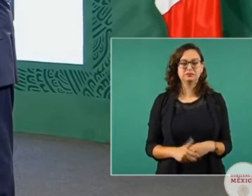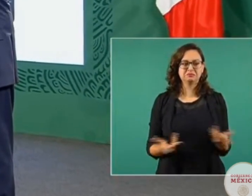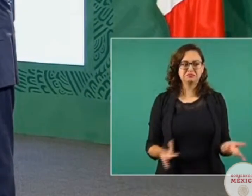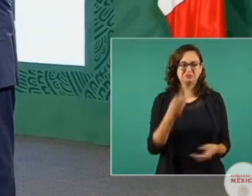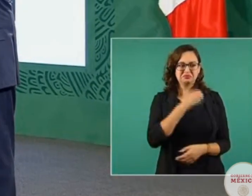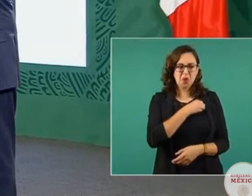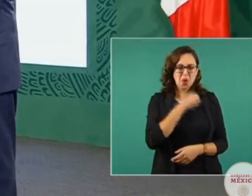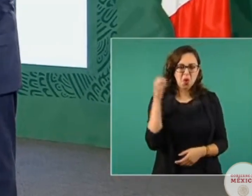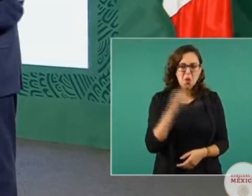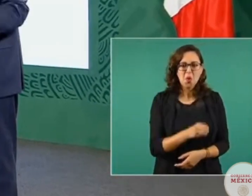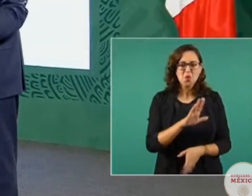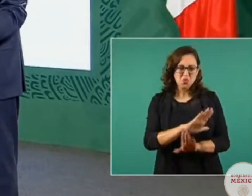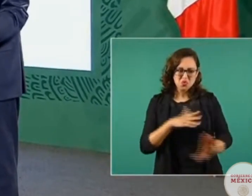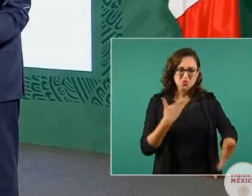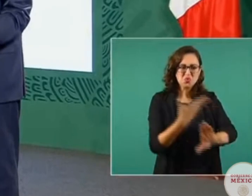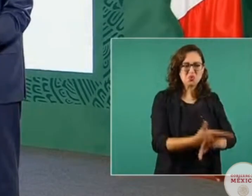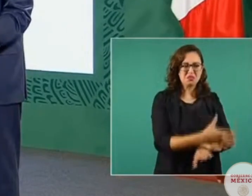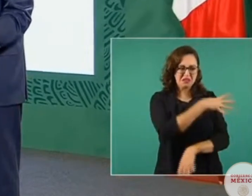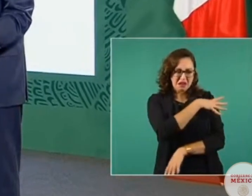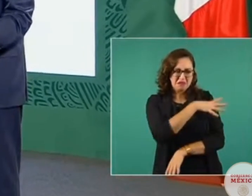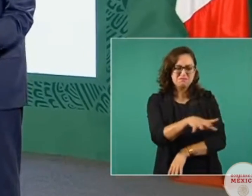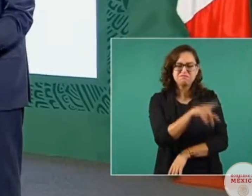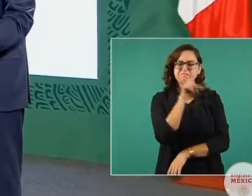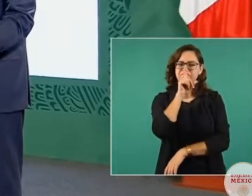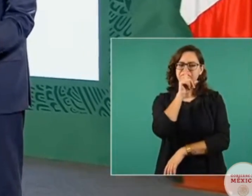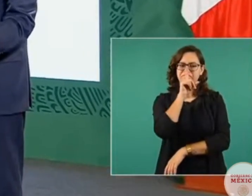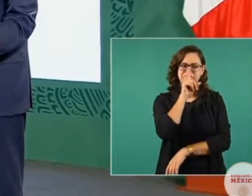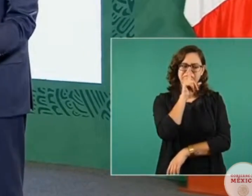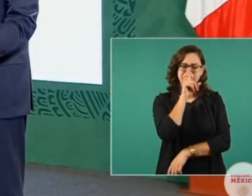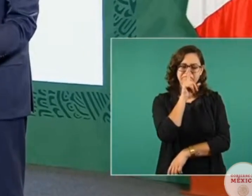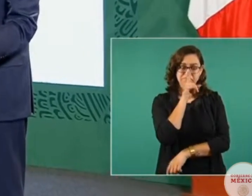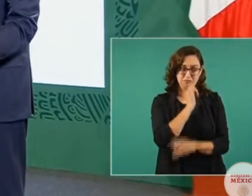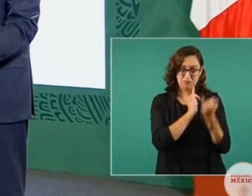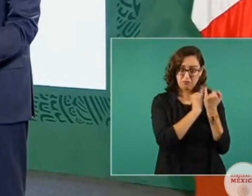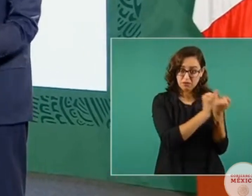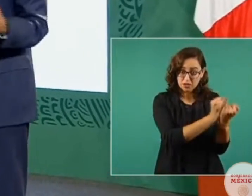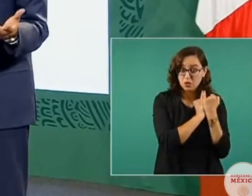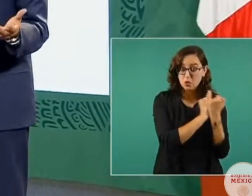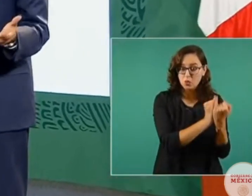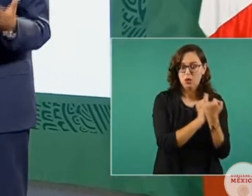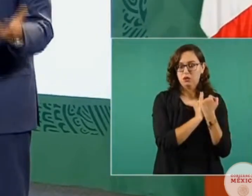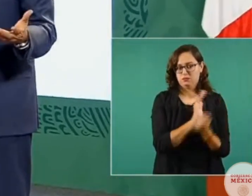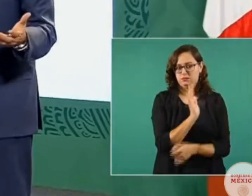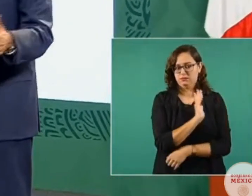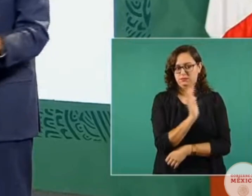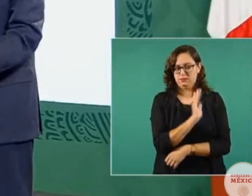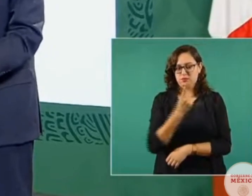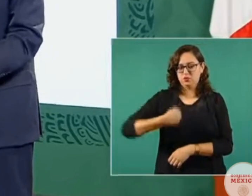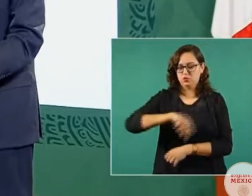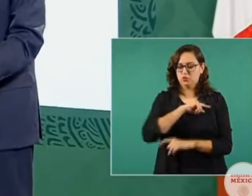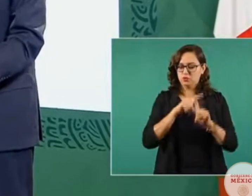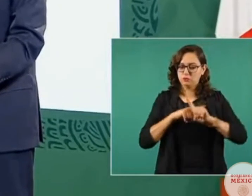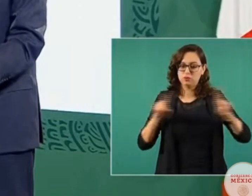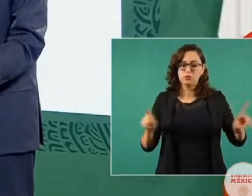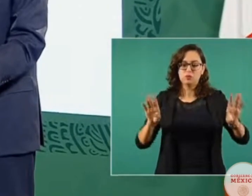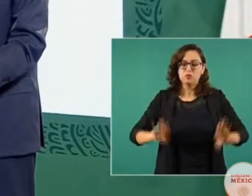odiamos. No somos como ellos. Somos distintos. Nosotros tenemos principios, tenemos ideales,